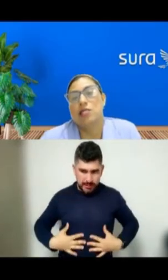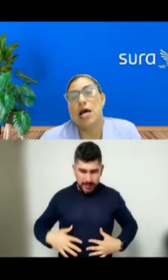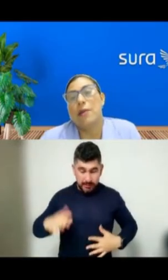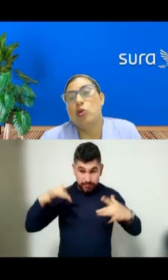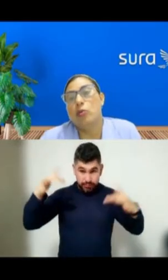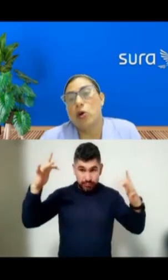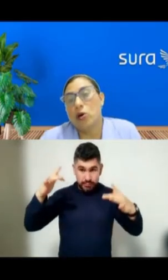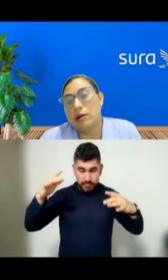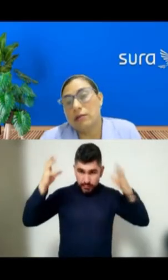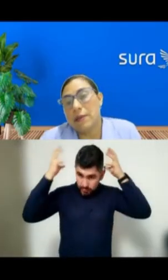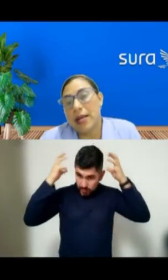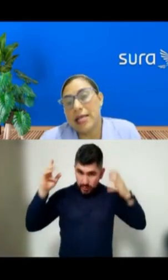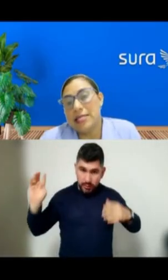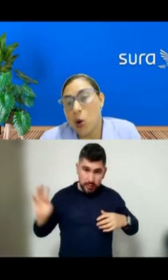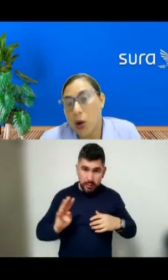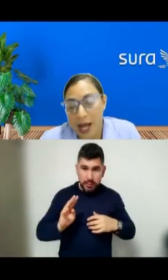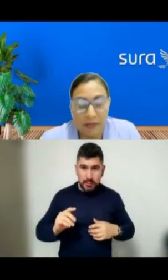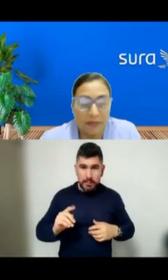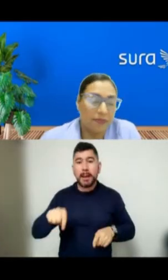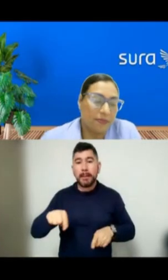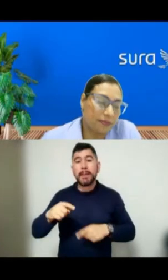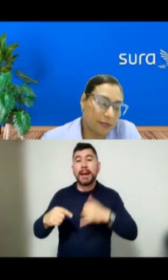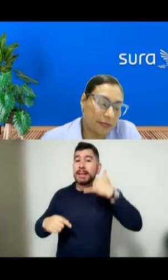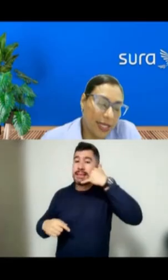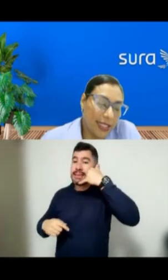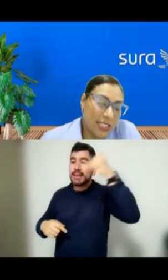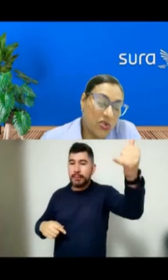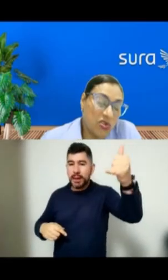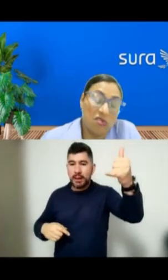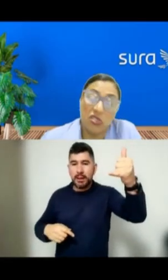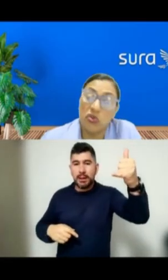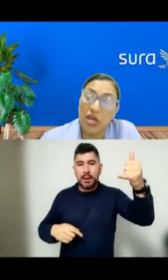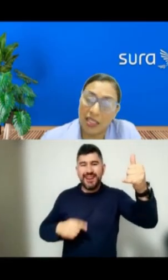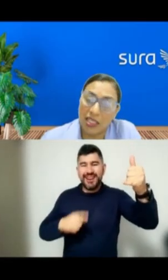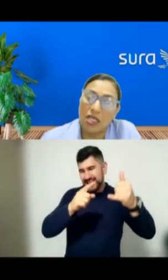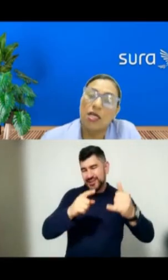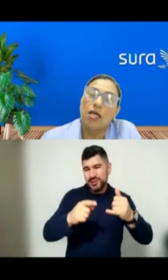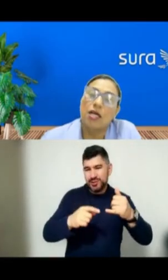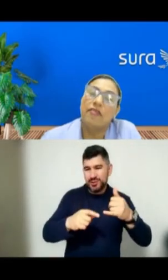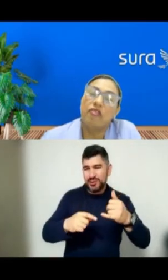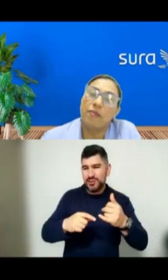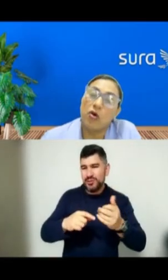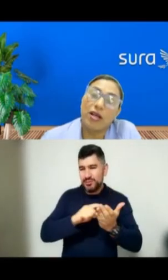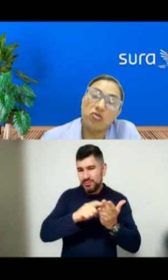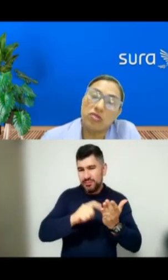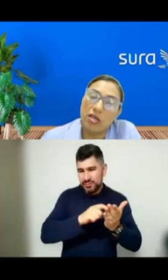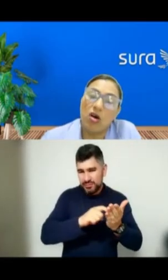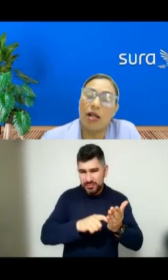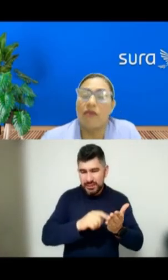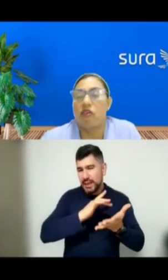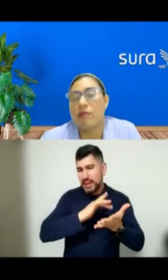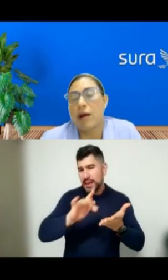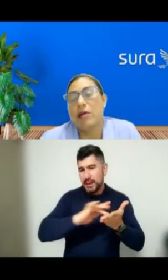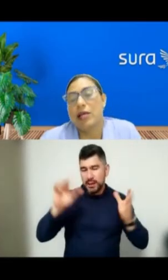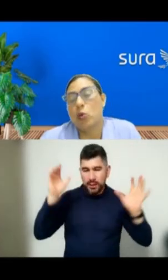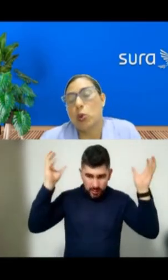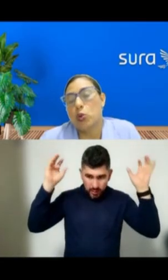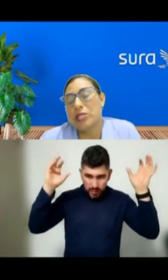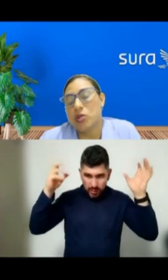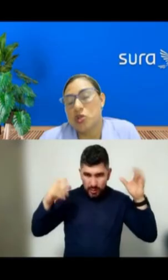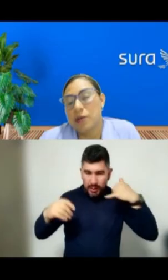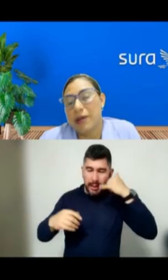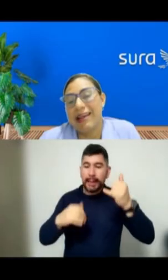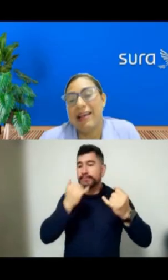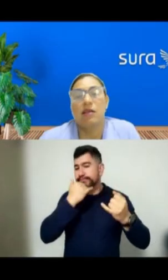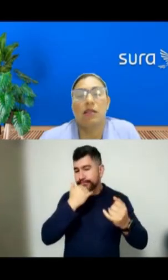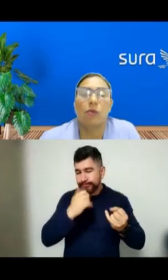empresa. Llama el número de emergencia local de su ciudad, informe lo que sucedió. Aquí informamos que